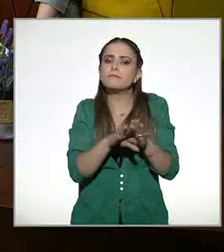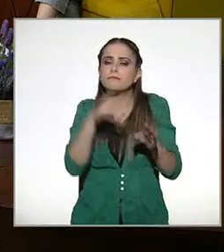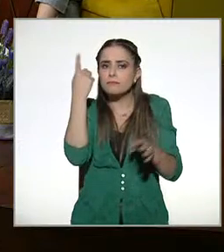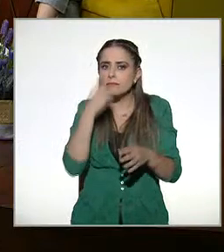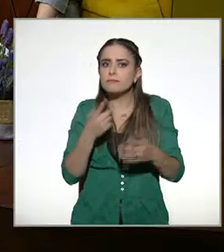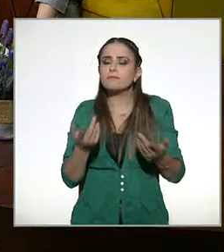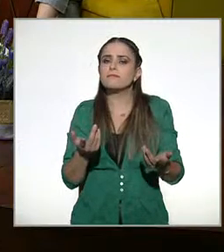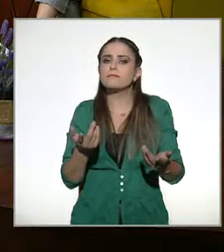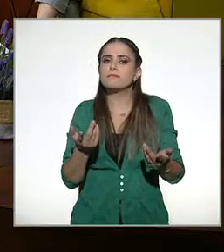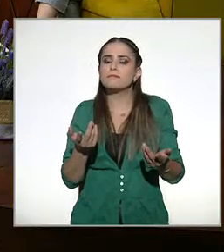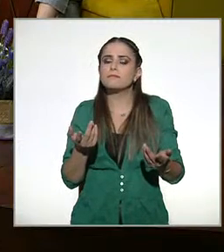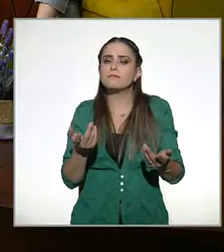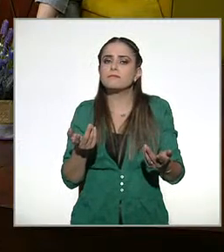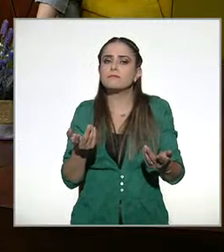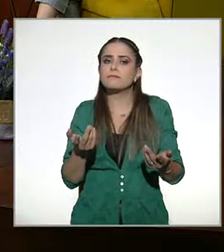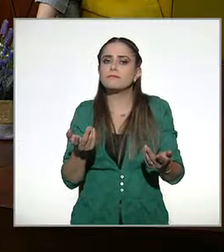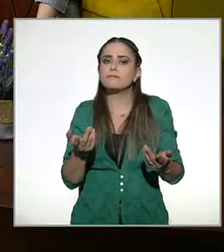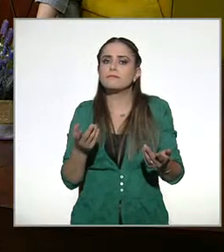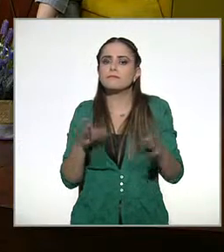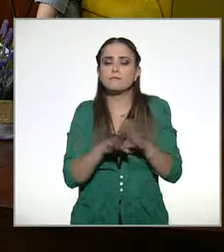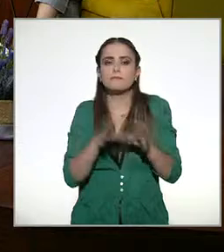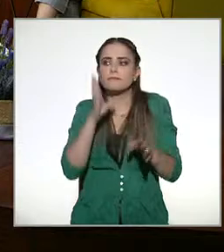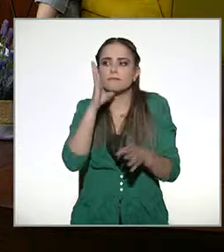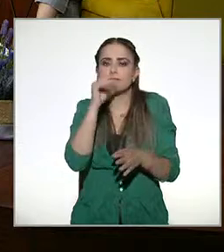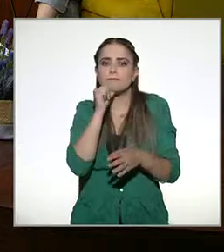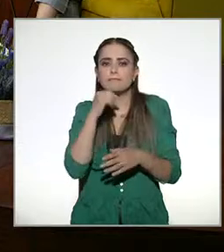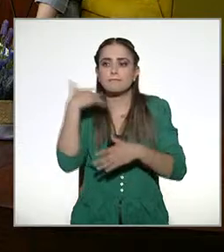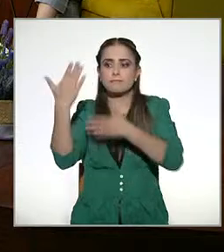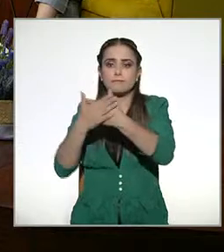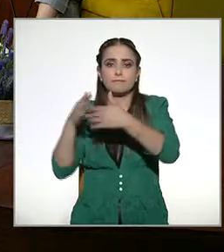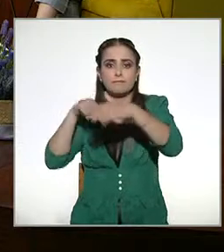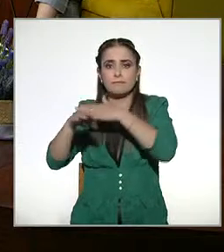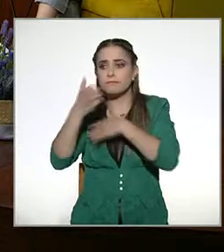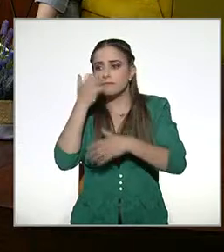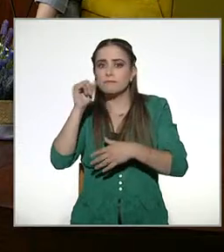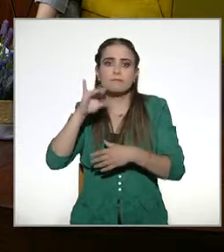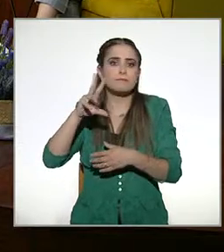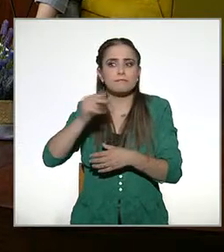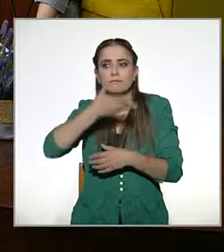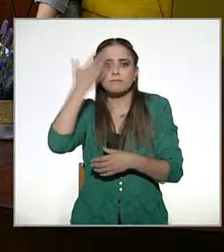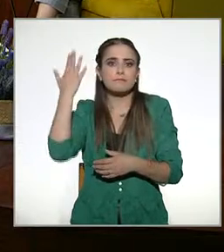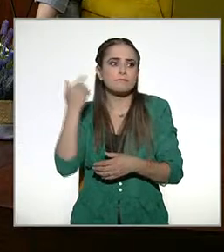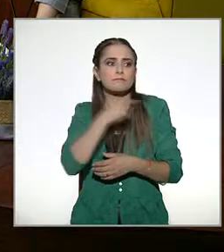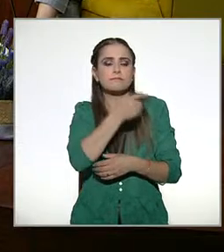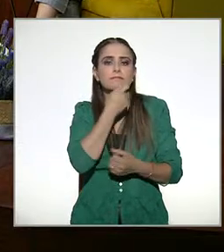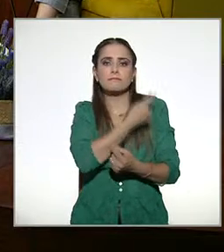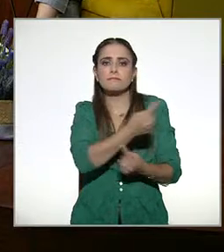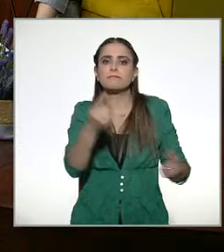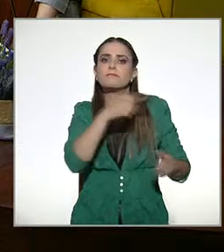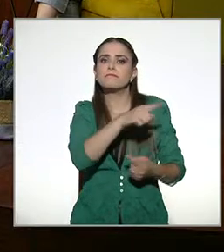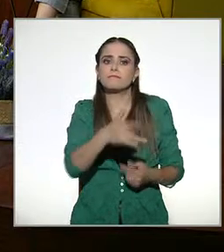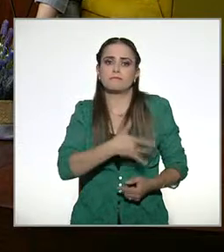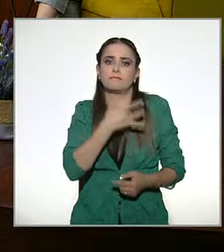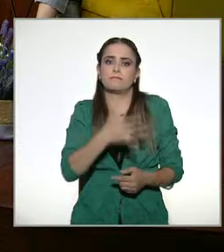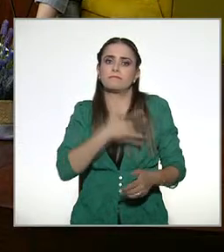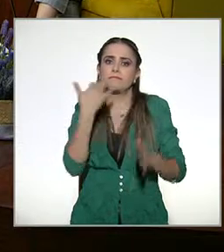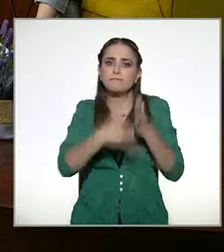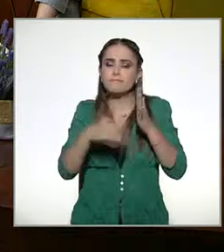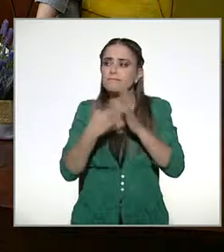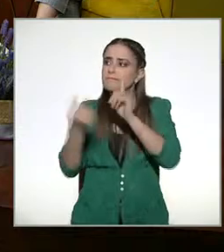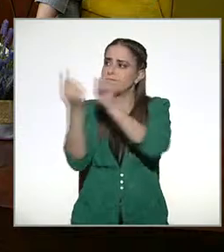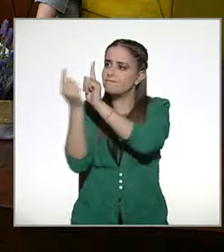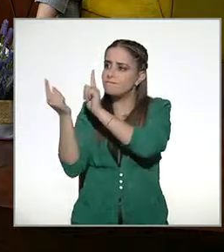ante la posibilidad o imposibilidad de que regresen o no regresen a clases pero qué pasa con toda esta falta de